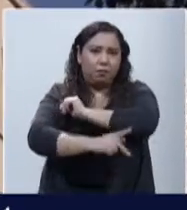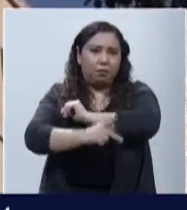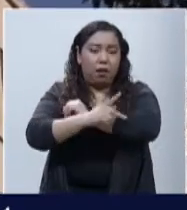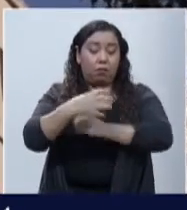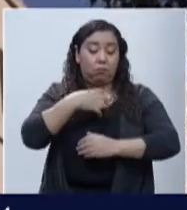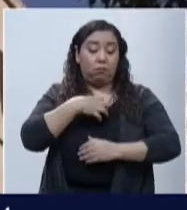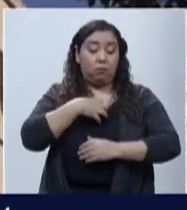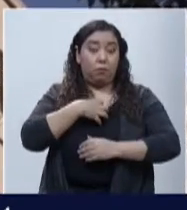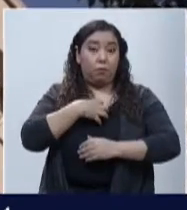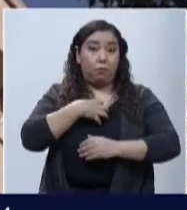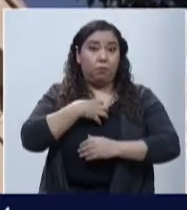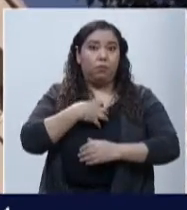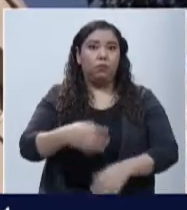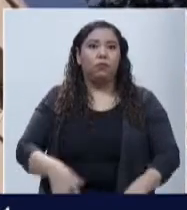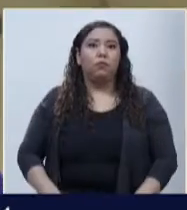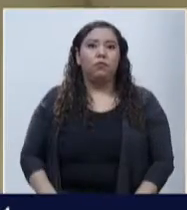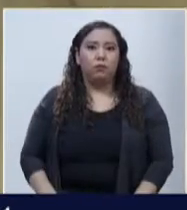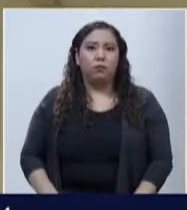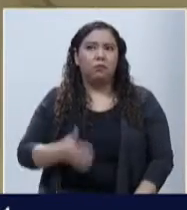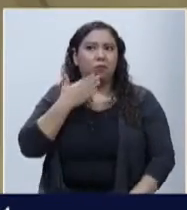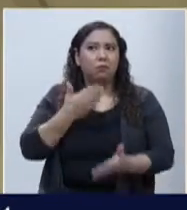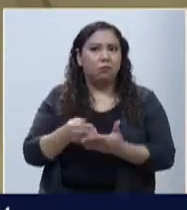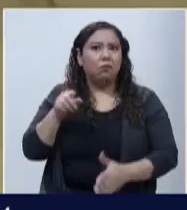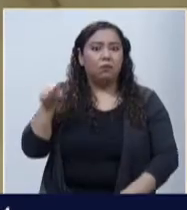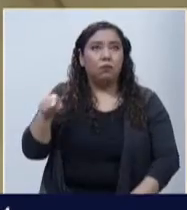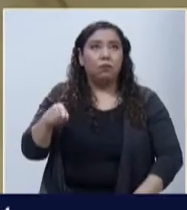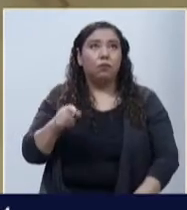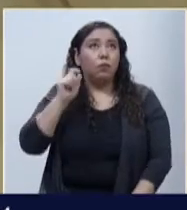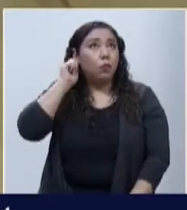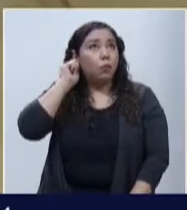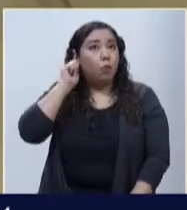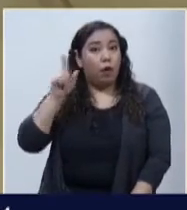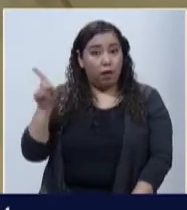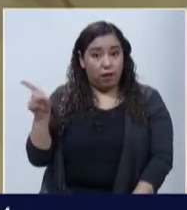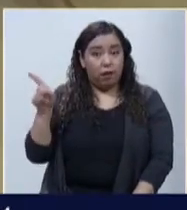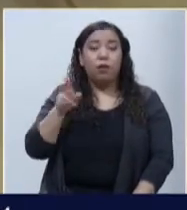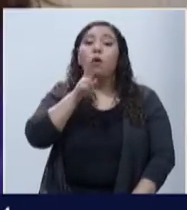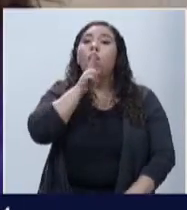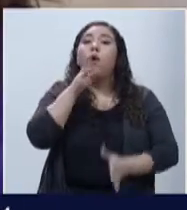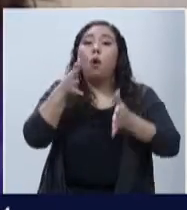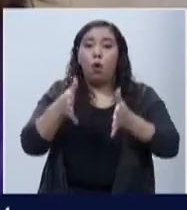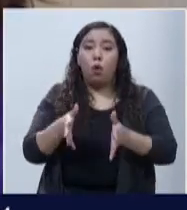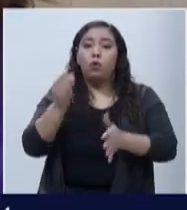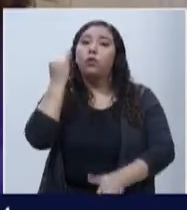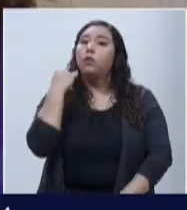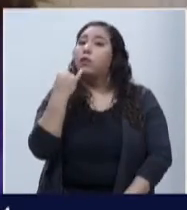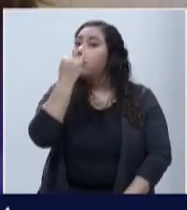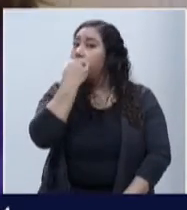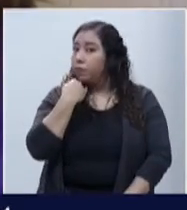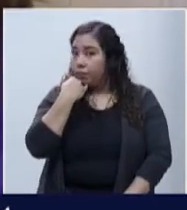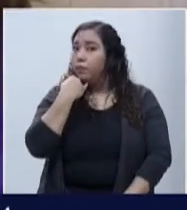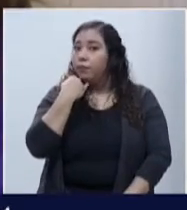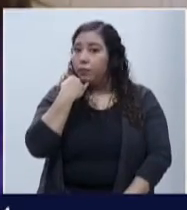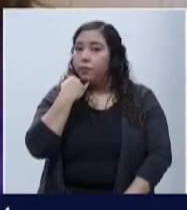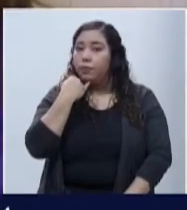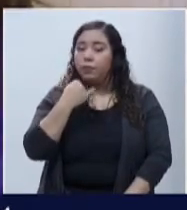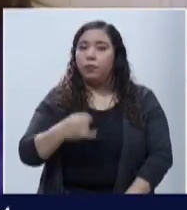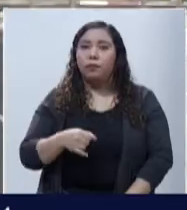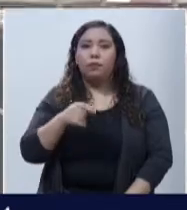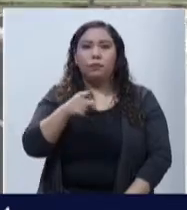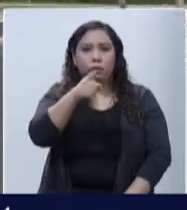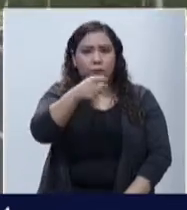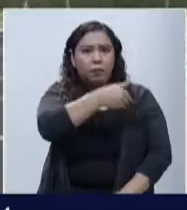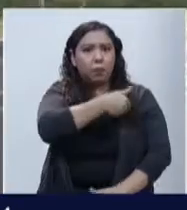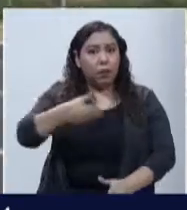embajada de honduras en jerusalén natalia germán cohen es una hondureña israelí que califica la decisión del presidente hernández